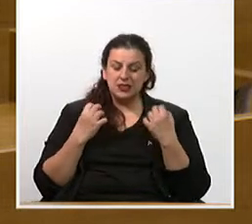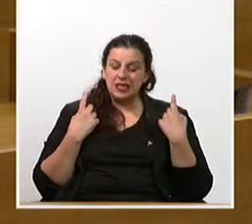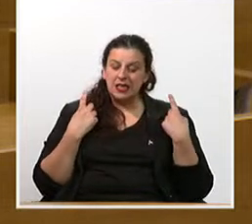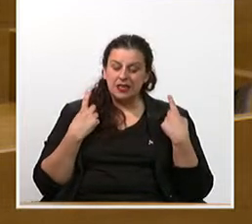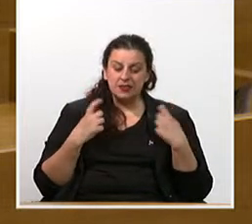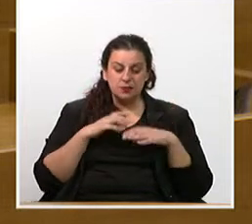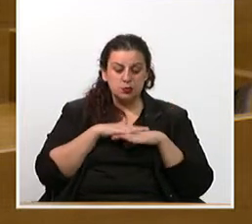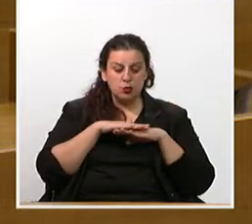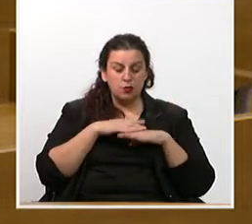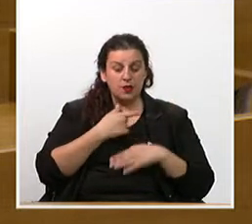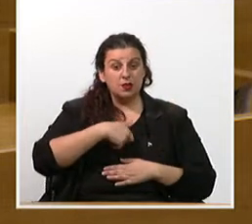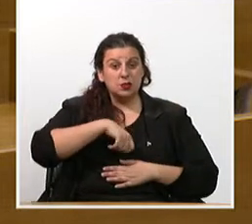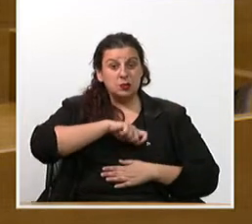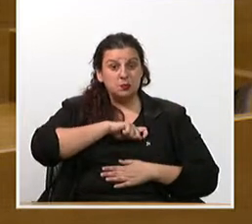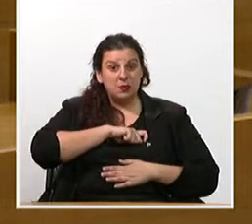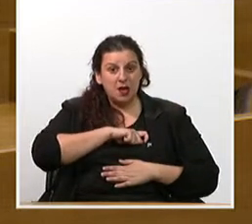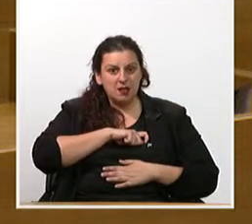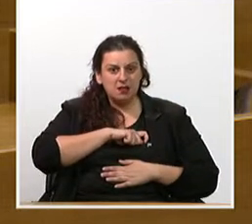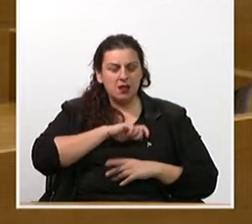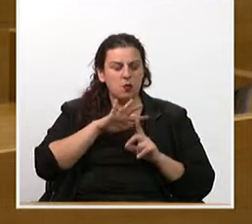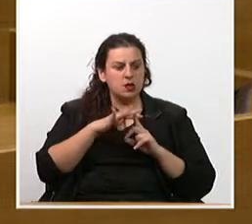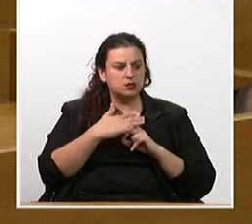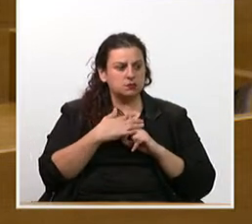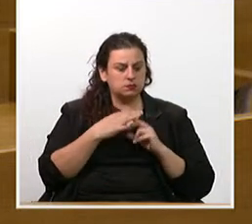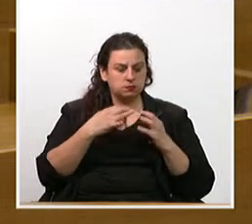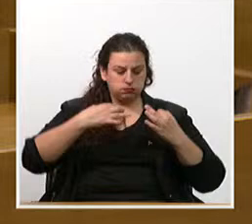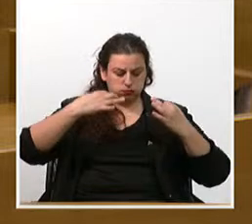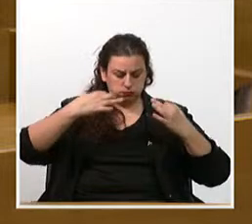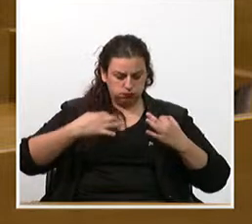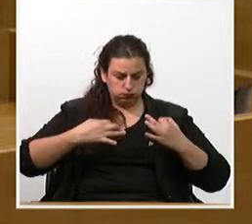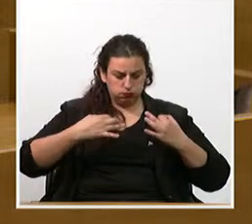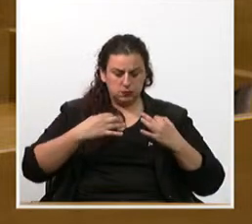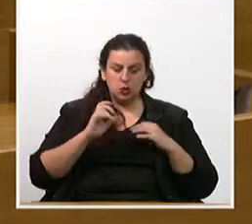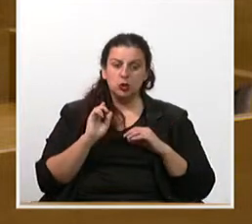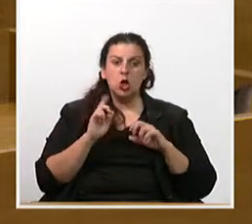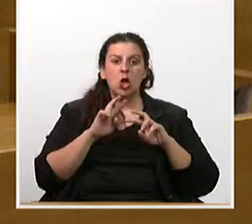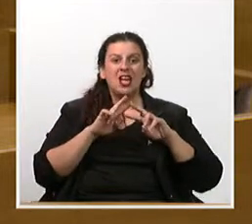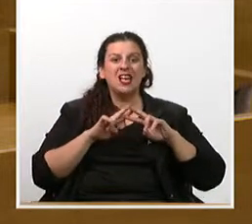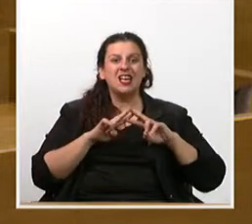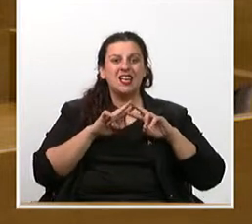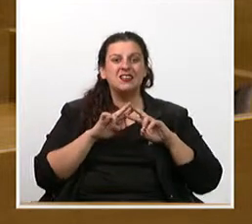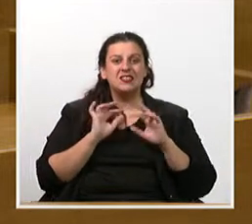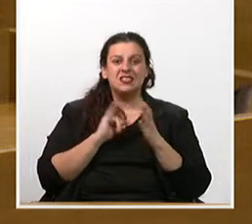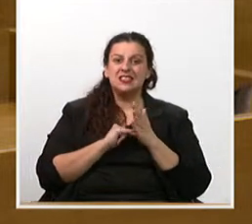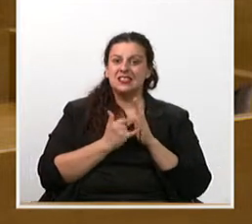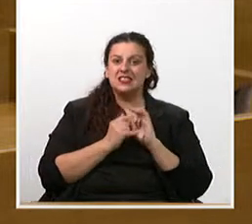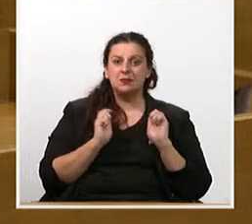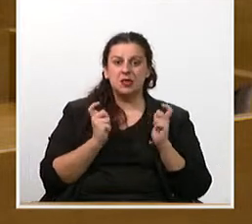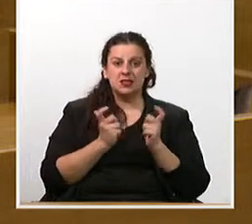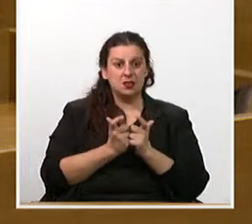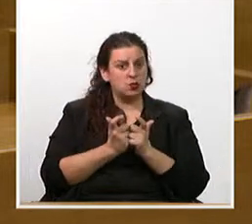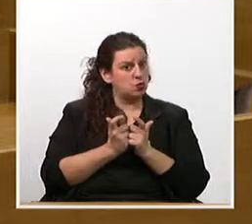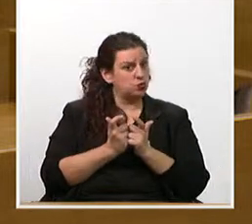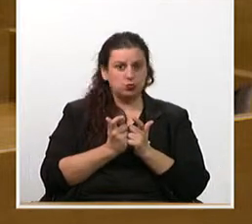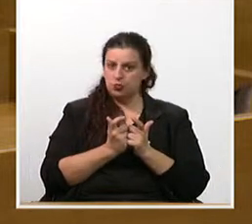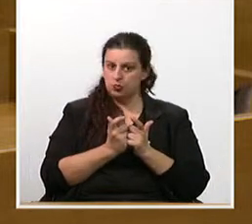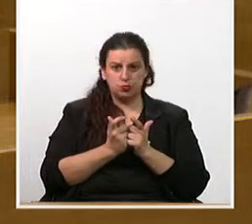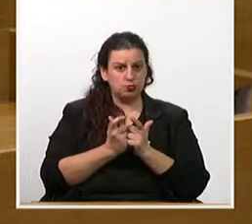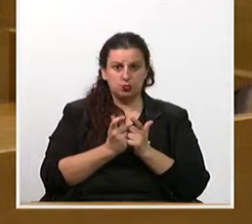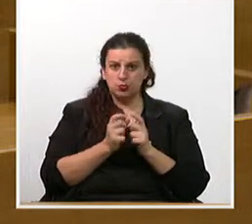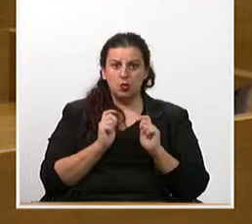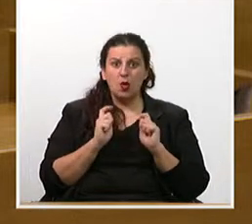gobierno de España esté a la altura de las circunstancias y no solo que revise con atención el sistema de seguros sino que lo dote